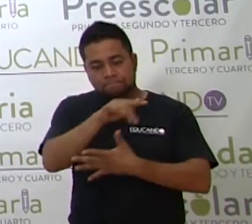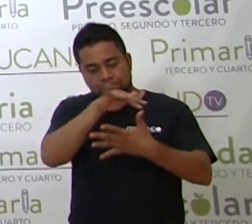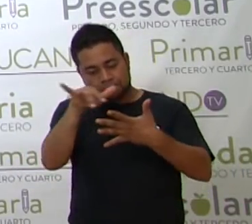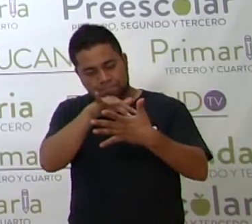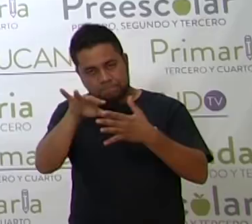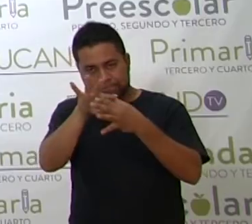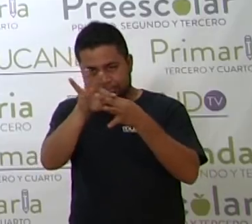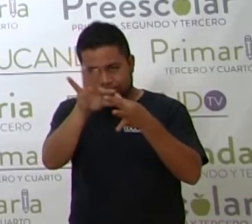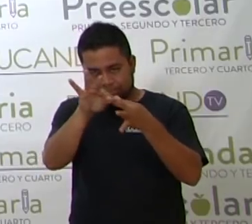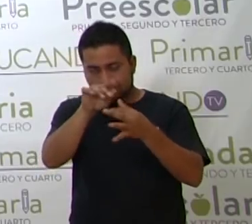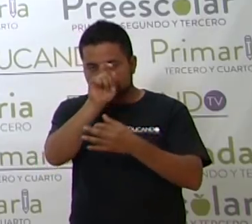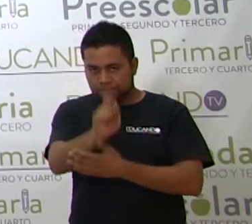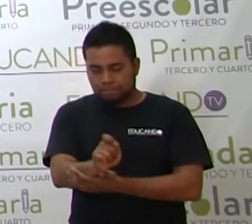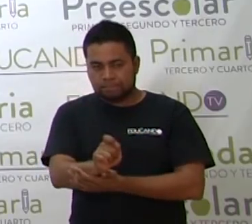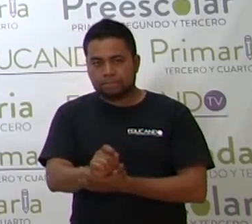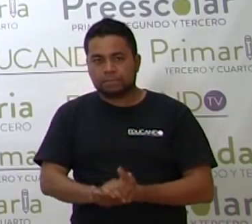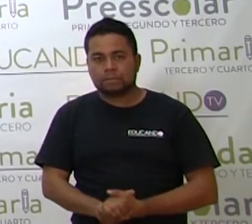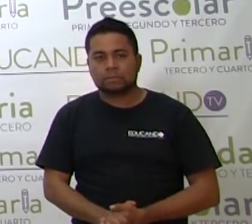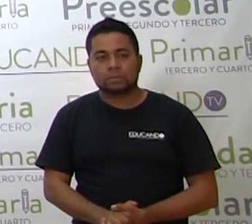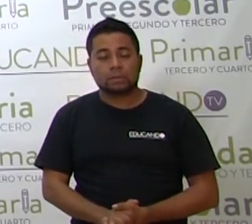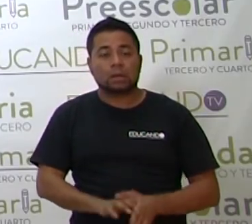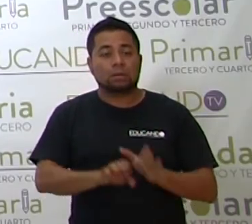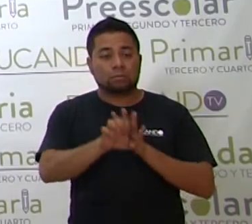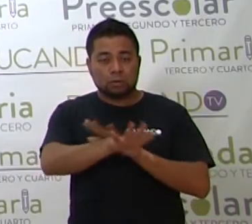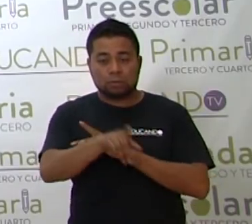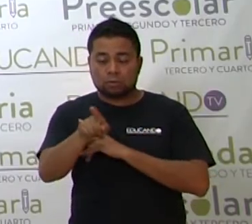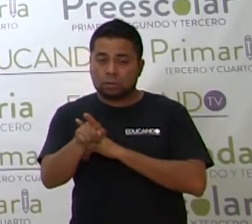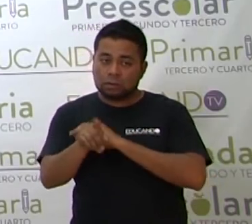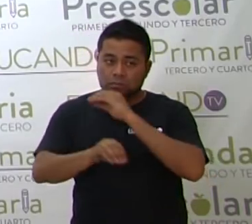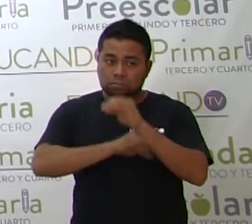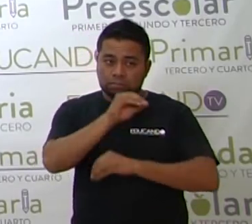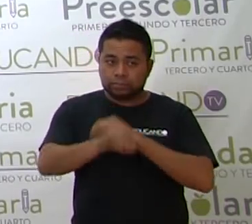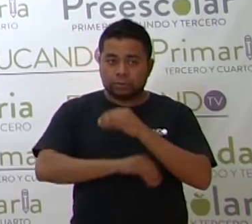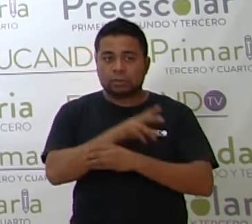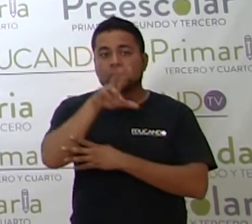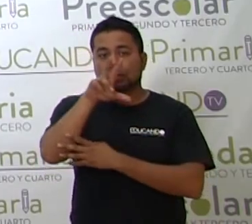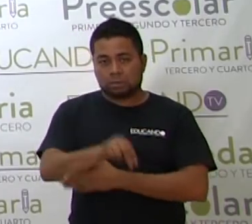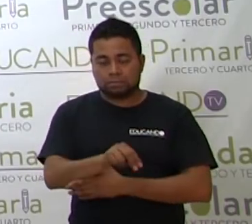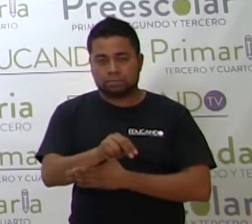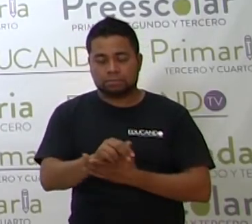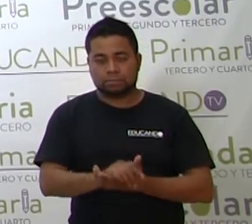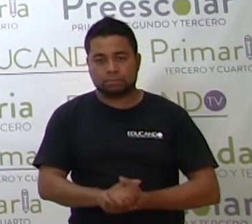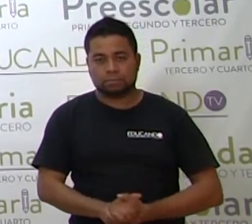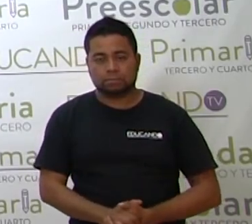descripción y es que no refleja, bien,